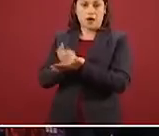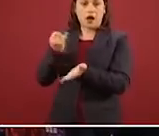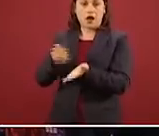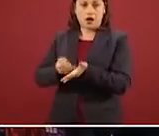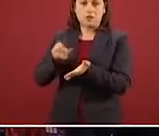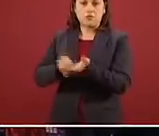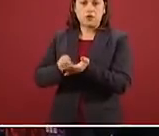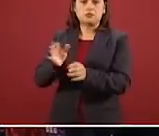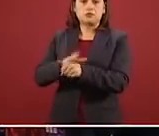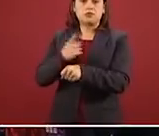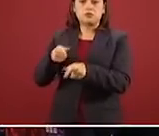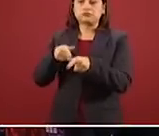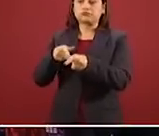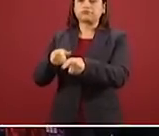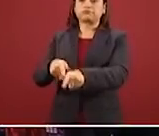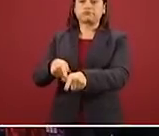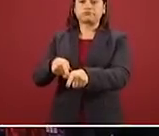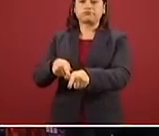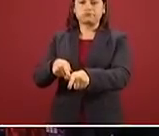Se usaba